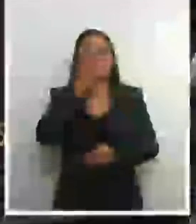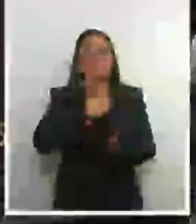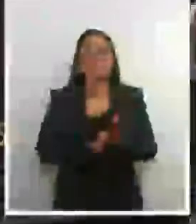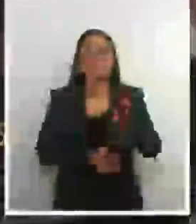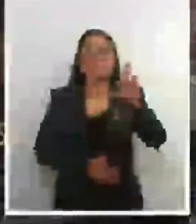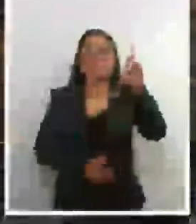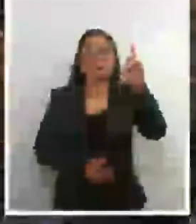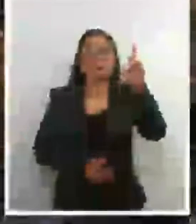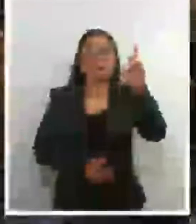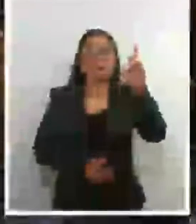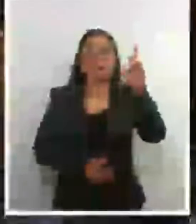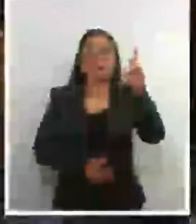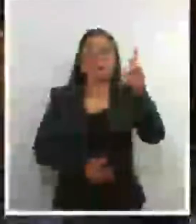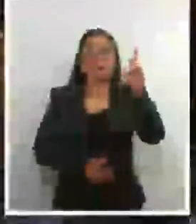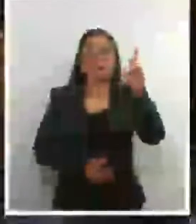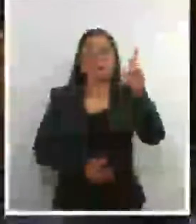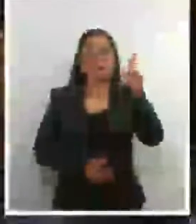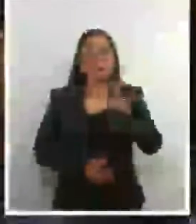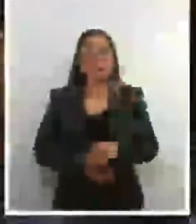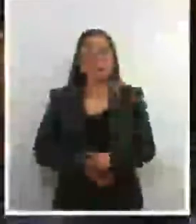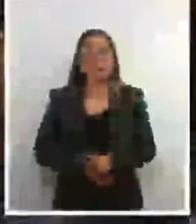manifestarlo.